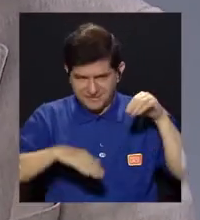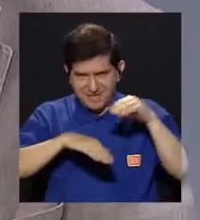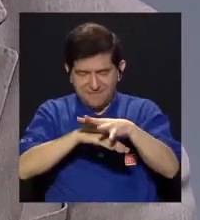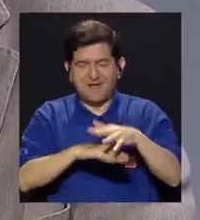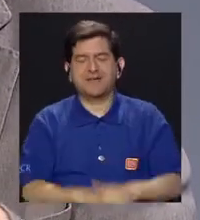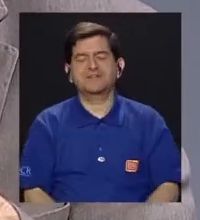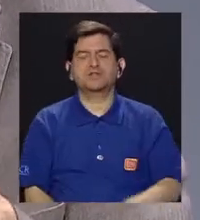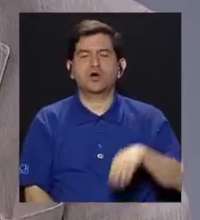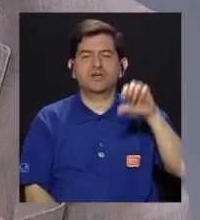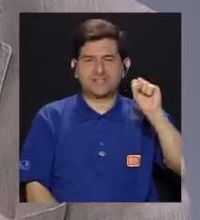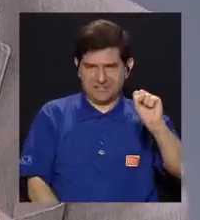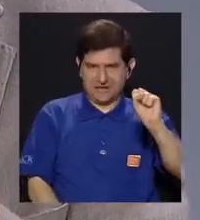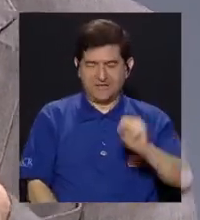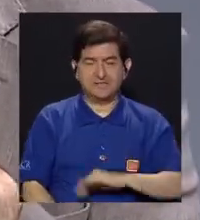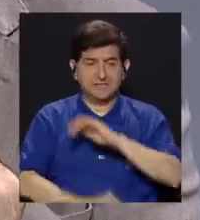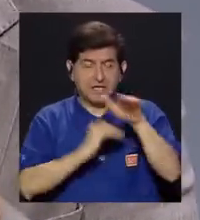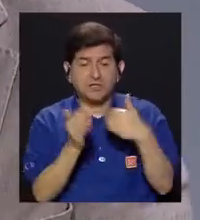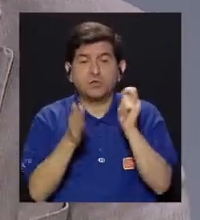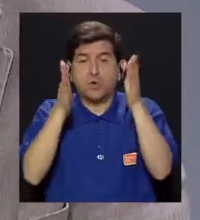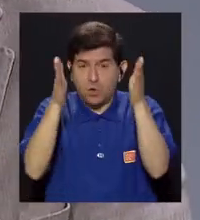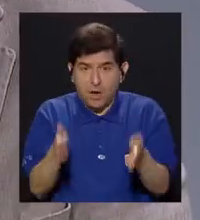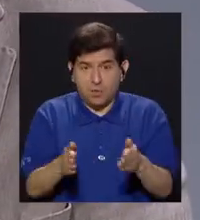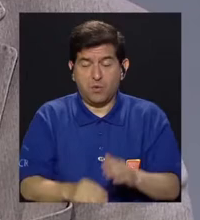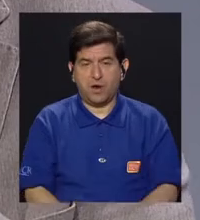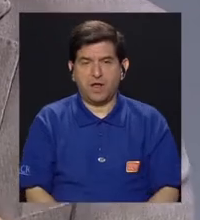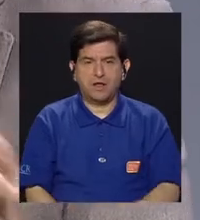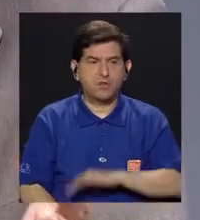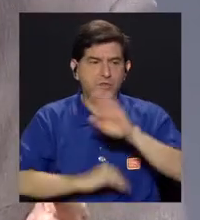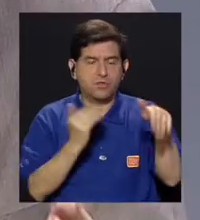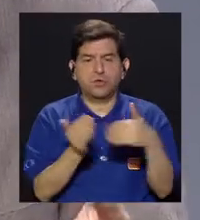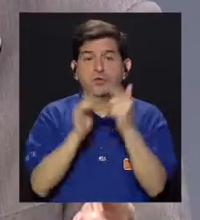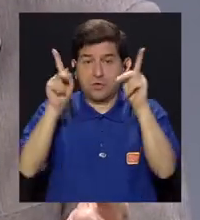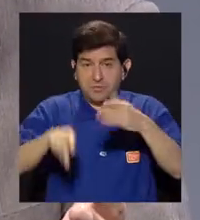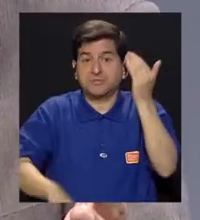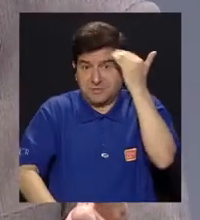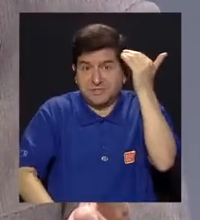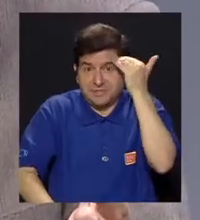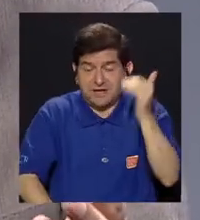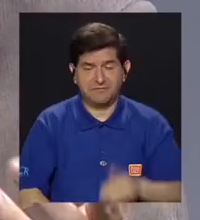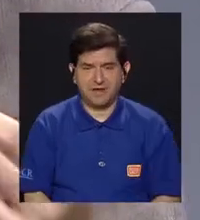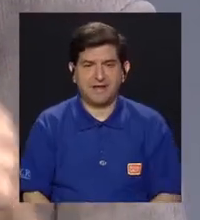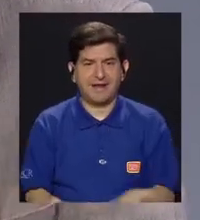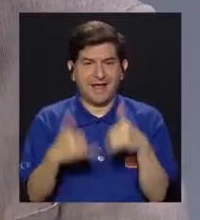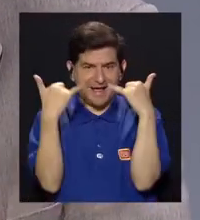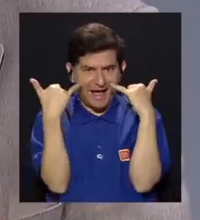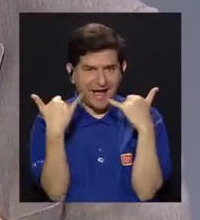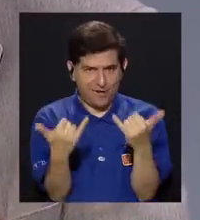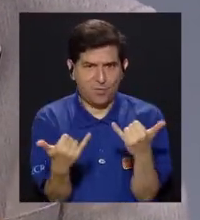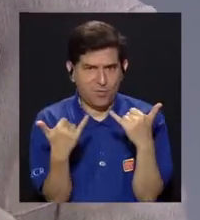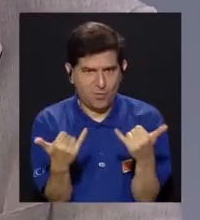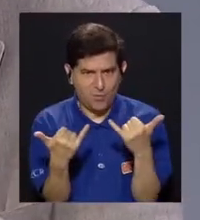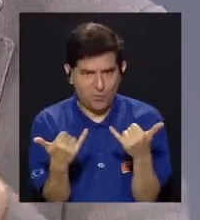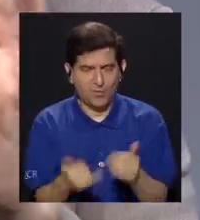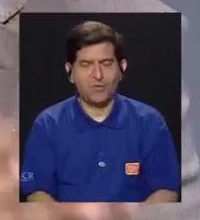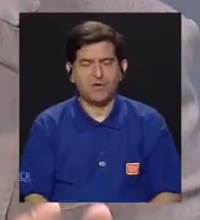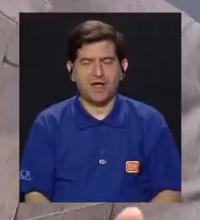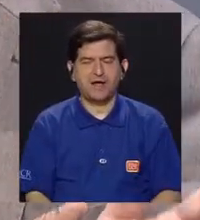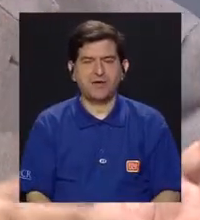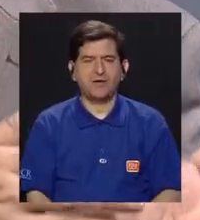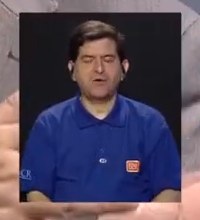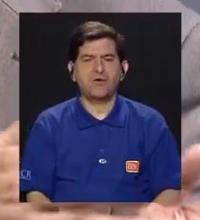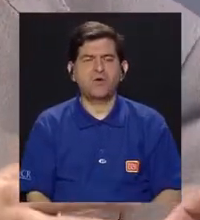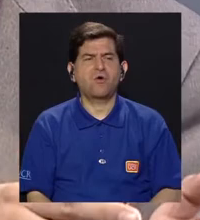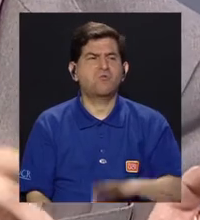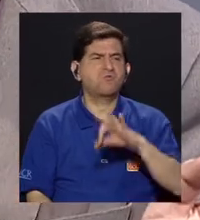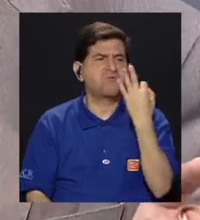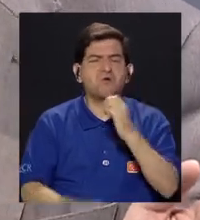habla del efecto streisand que es algo que todo abogado y todo ciudadano debe saber que ahora con los medios